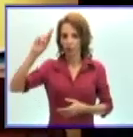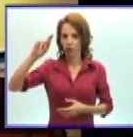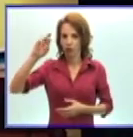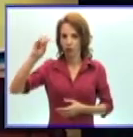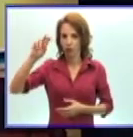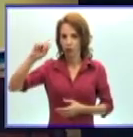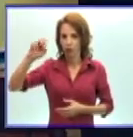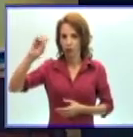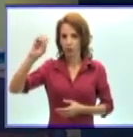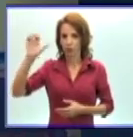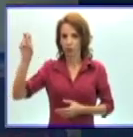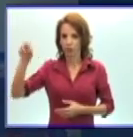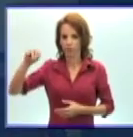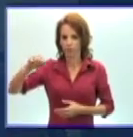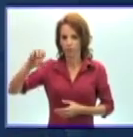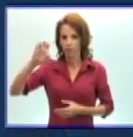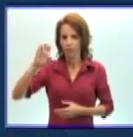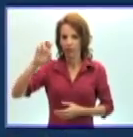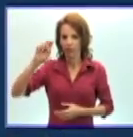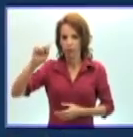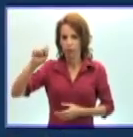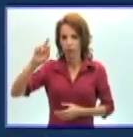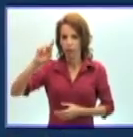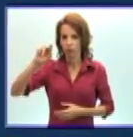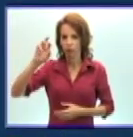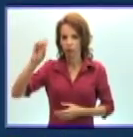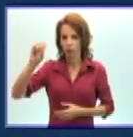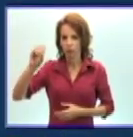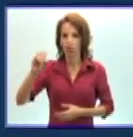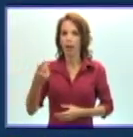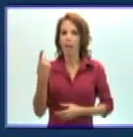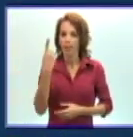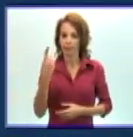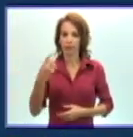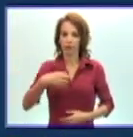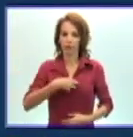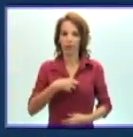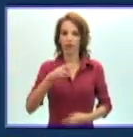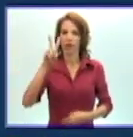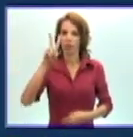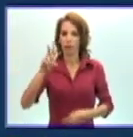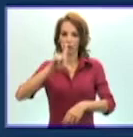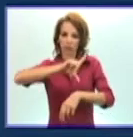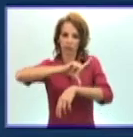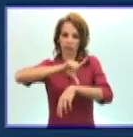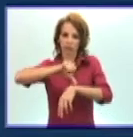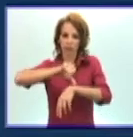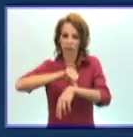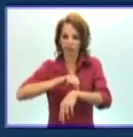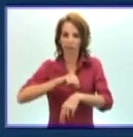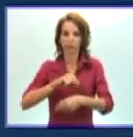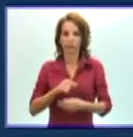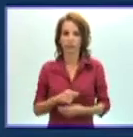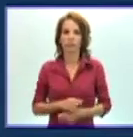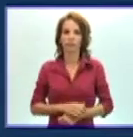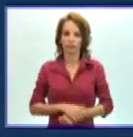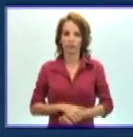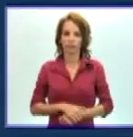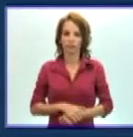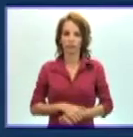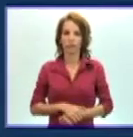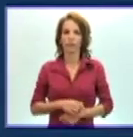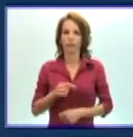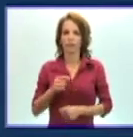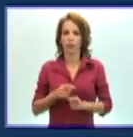agujas. Una que es utilizada para medir los segundos en las dos escalas exteriores. Y otra que es más pequeña, que